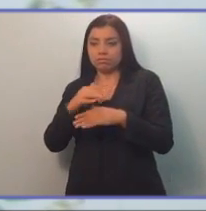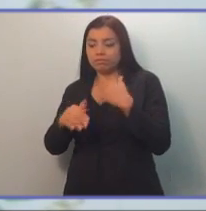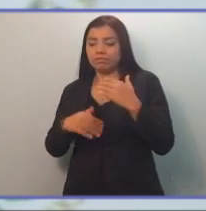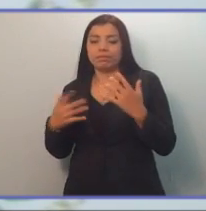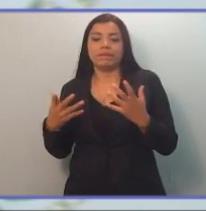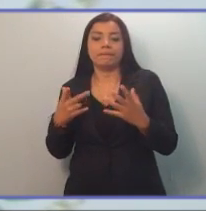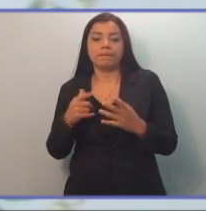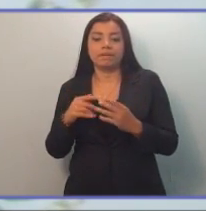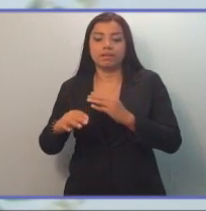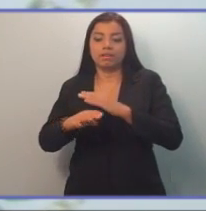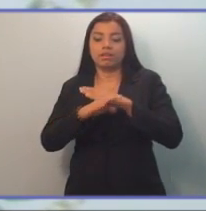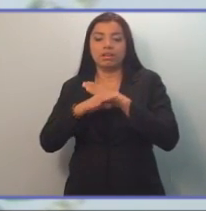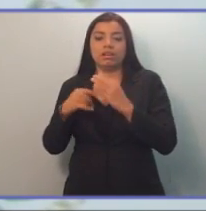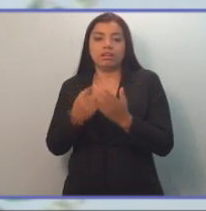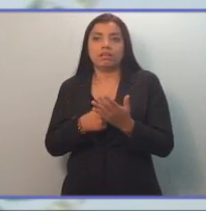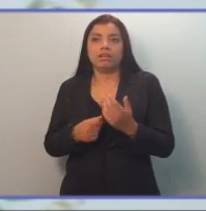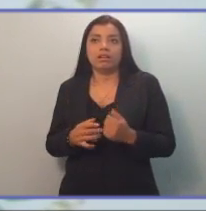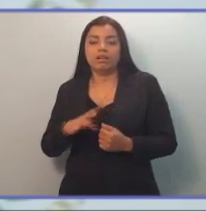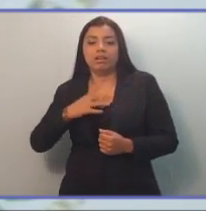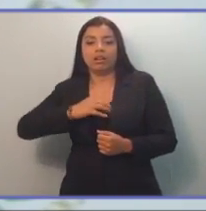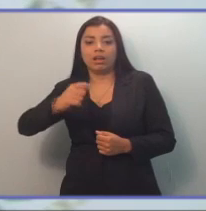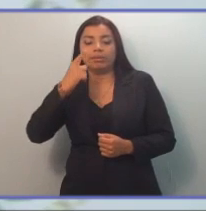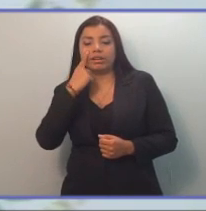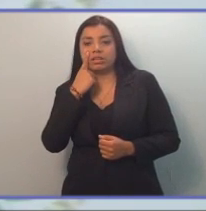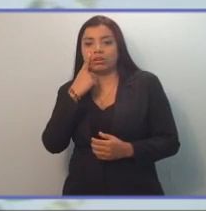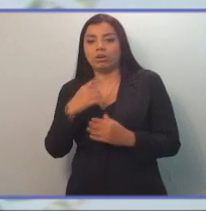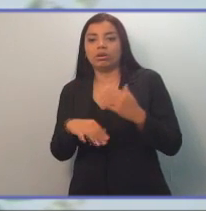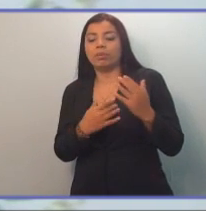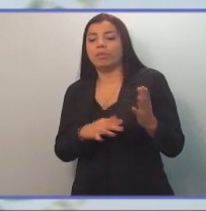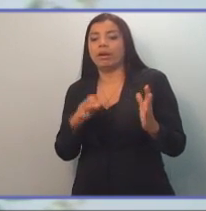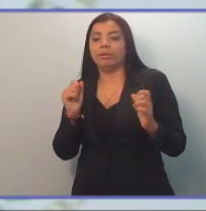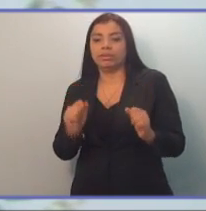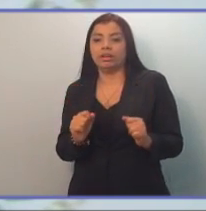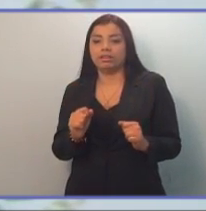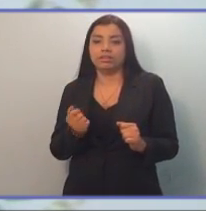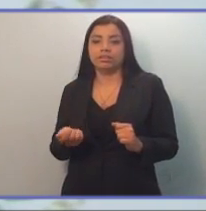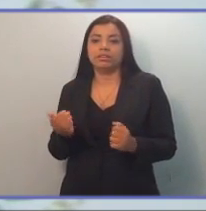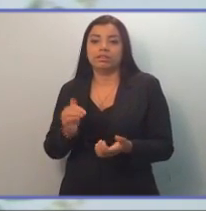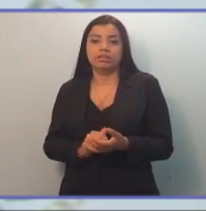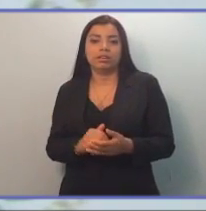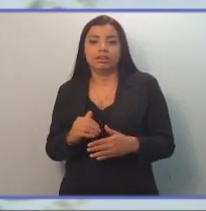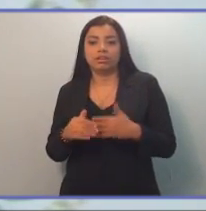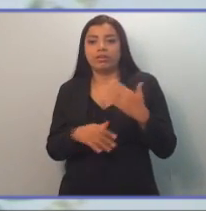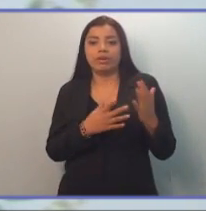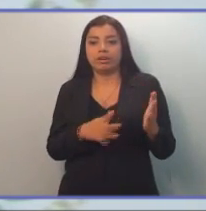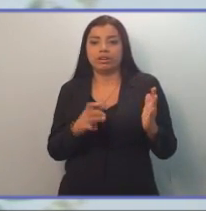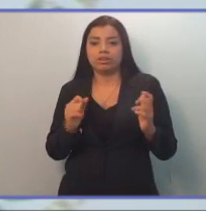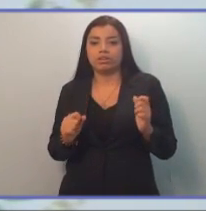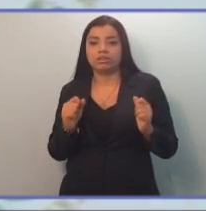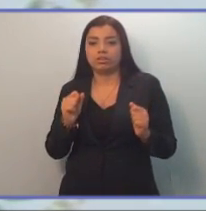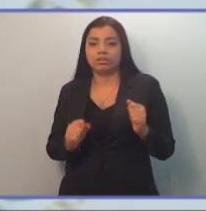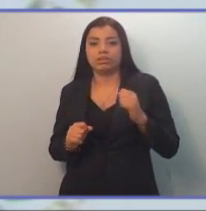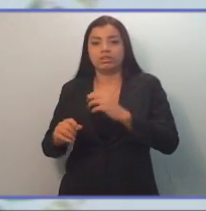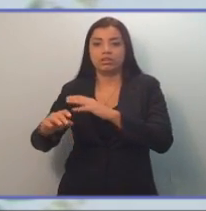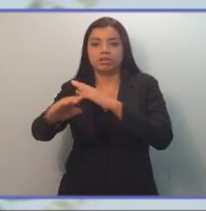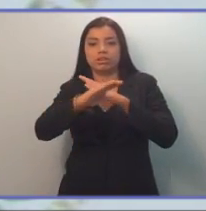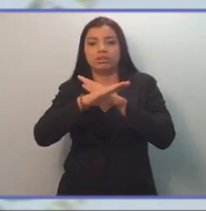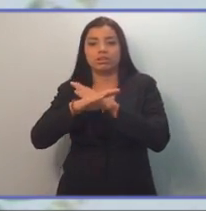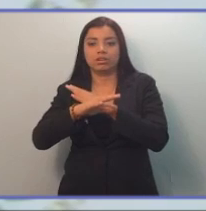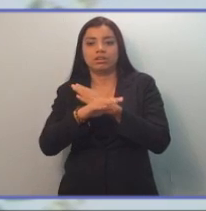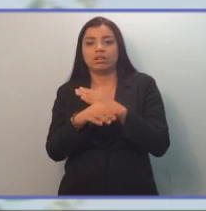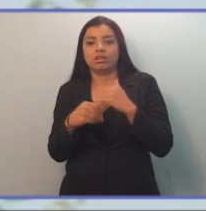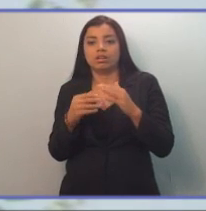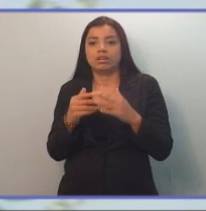solamente eso, sino que se debe velar porque continúe la misma y porque se protejan